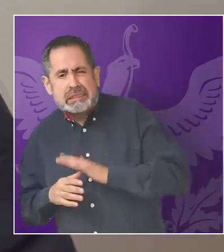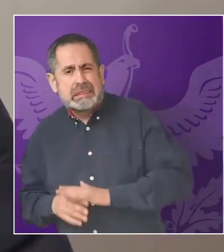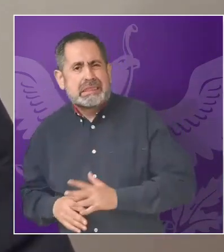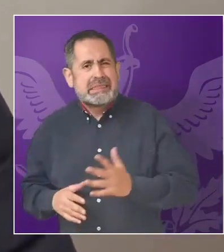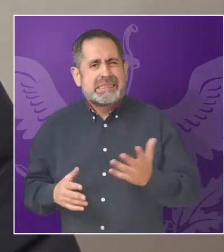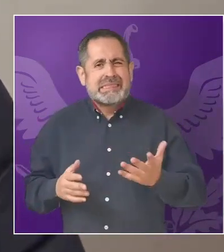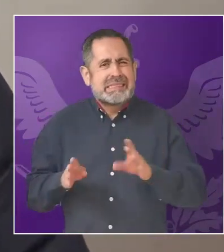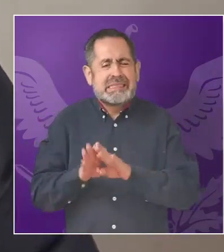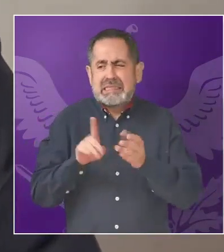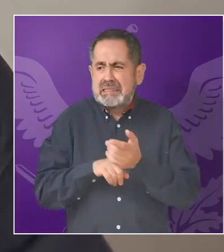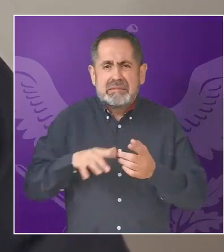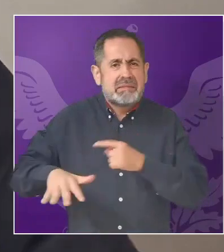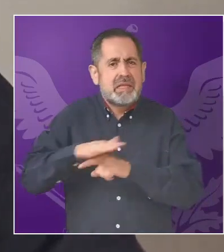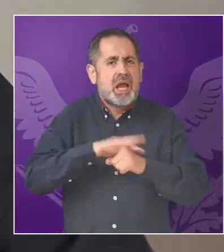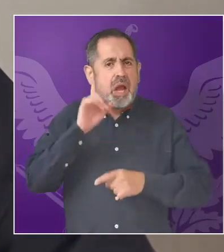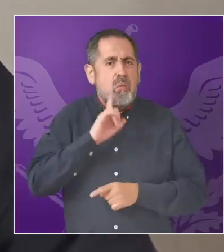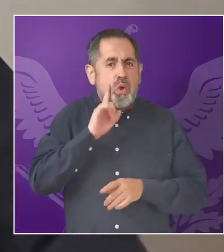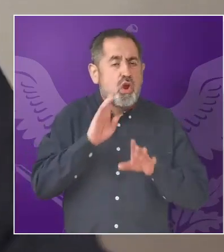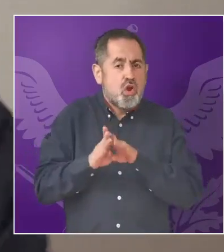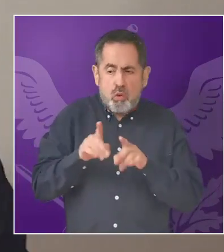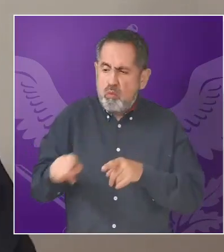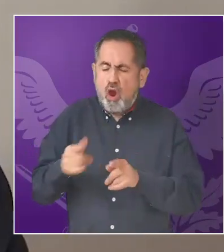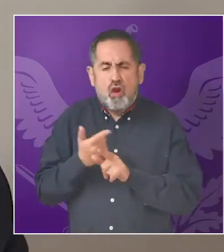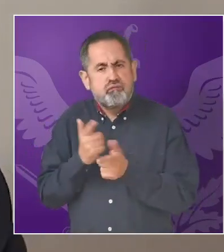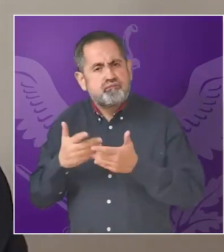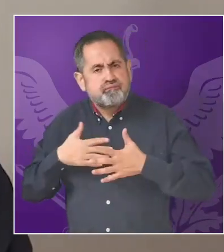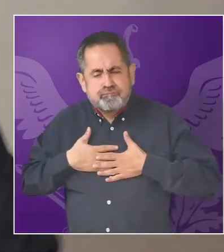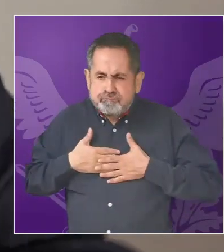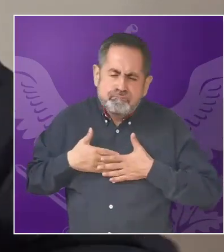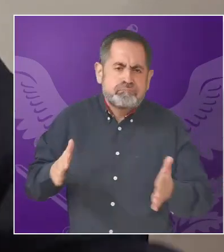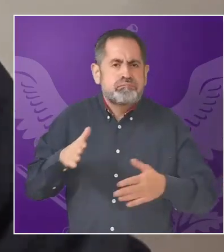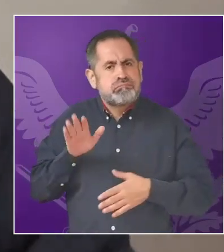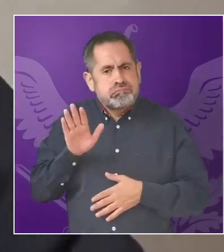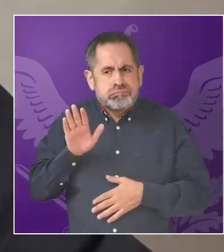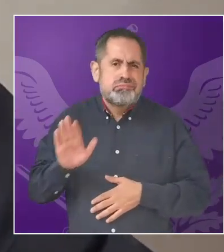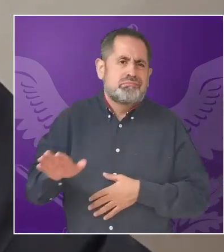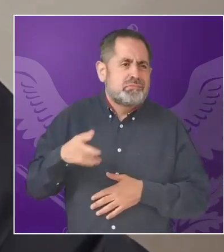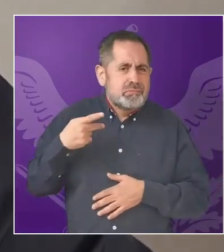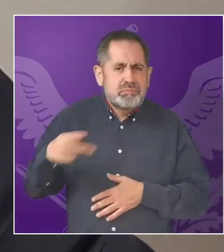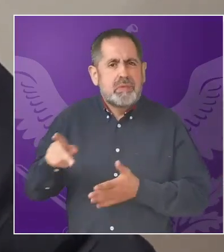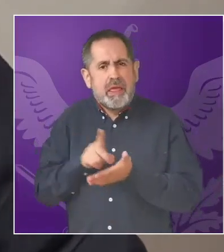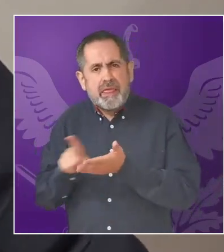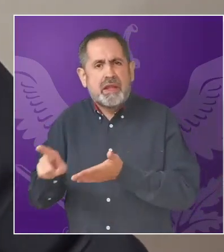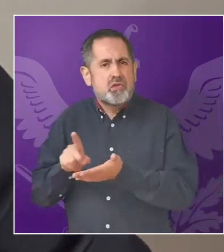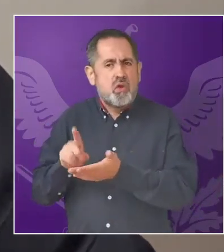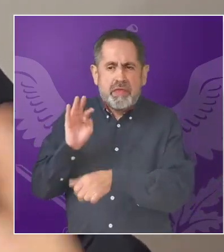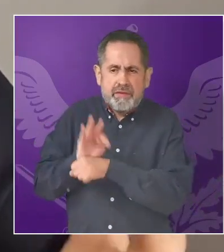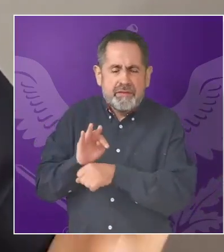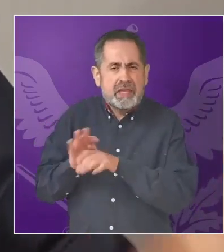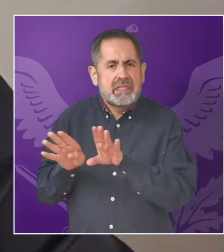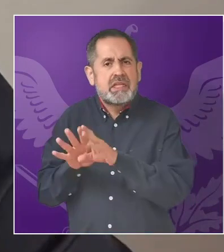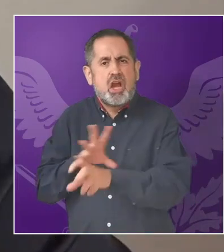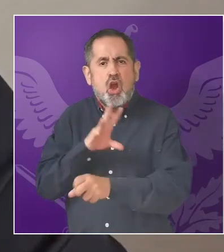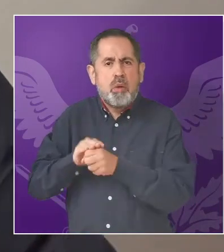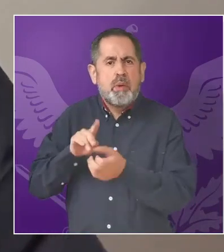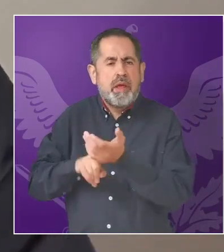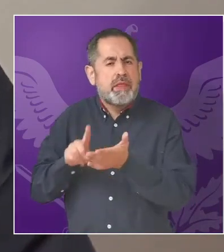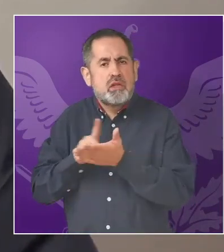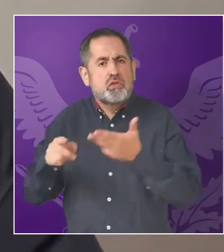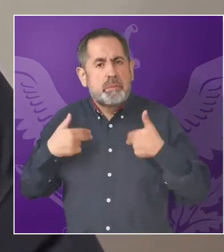incluso. Para lograr garantizar a las mujeres un entorno que permita el ejercicio pleno de la defensa y de la